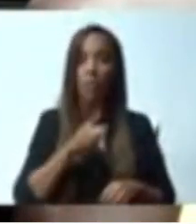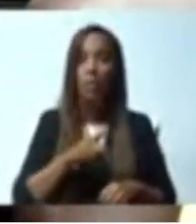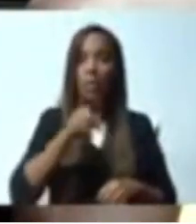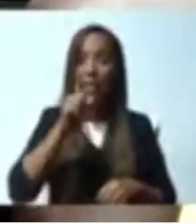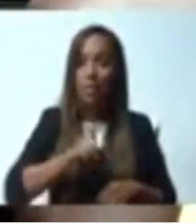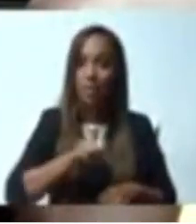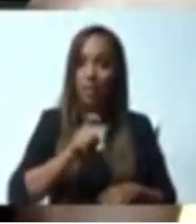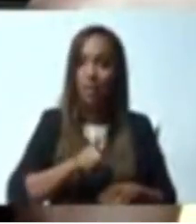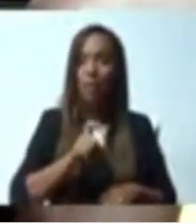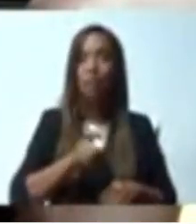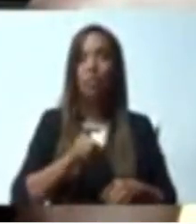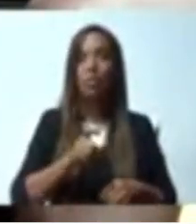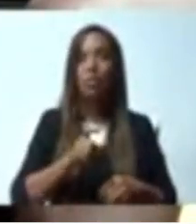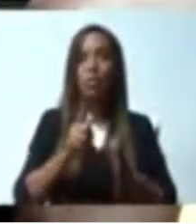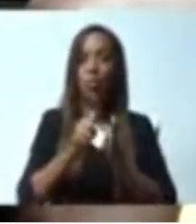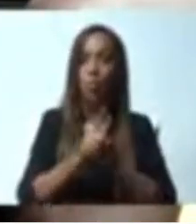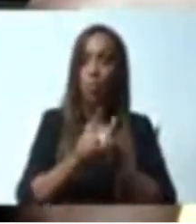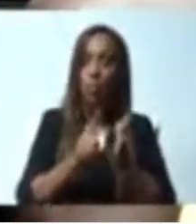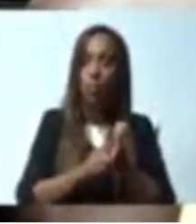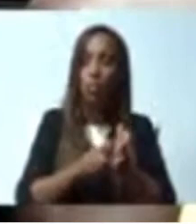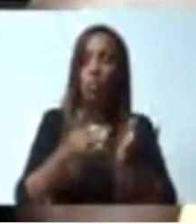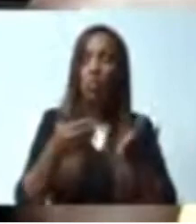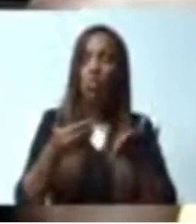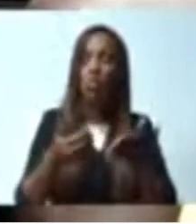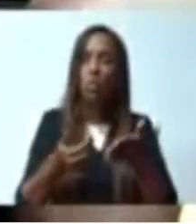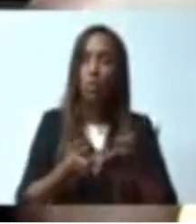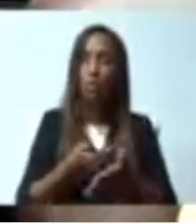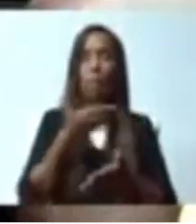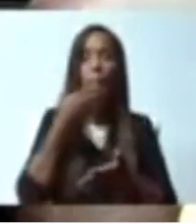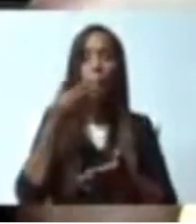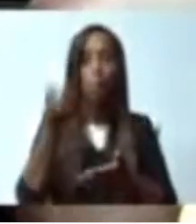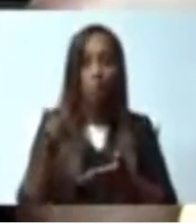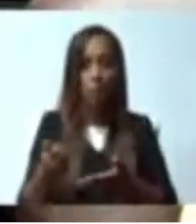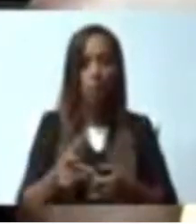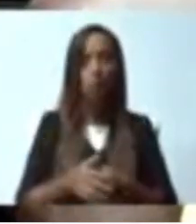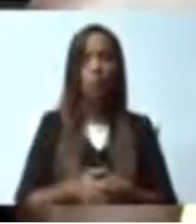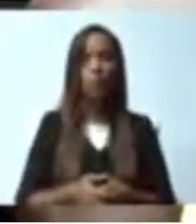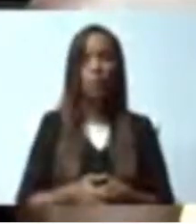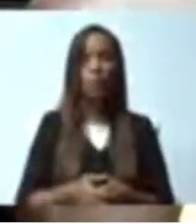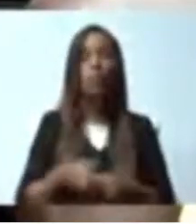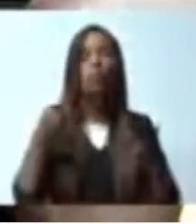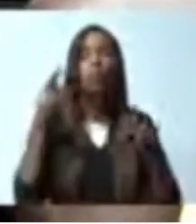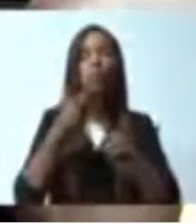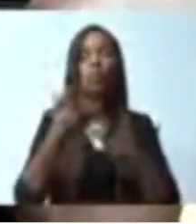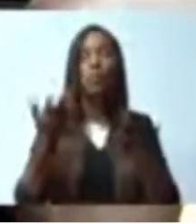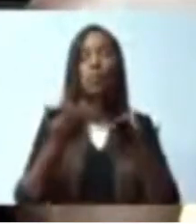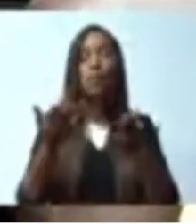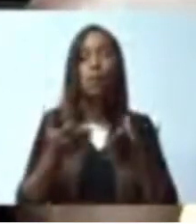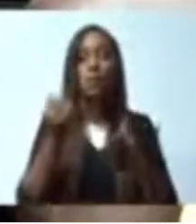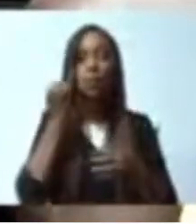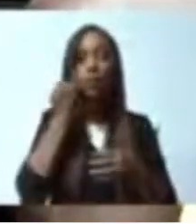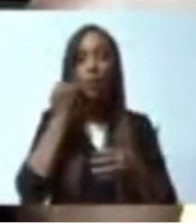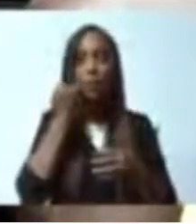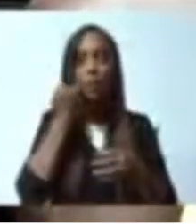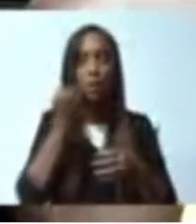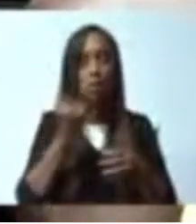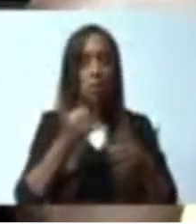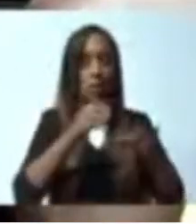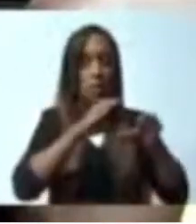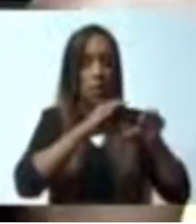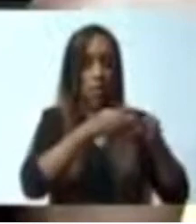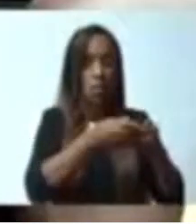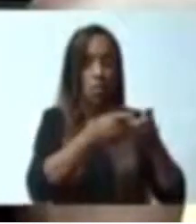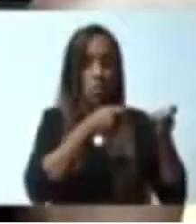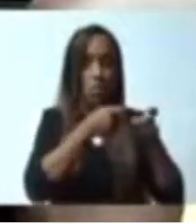órgano, que defina claramente cuáles son las funciones que tiene el presidente, cuáles son las limitaciones que tiene, cuáles son las funciones que tiene el Pleno, su